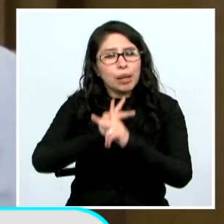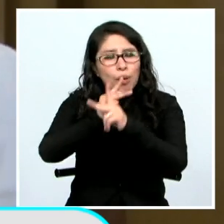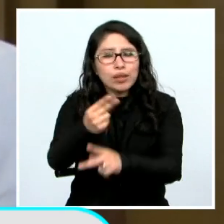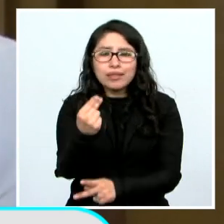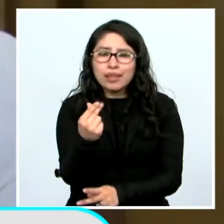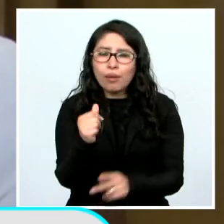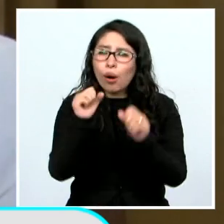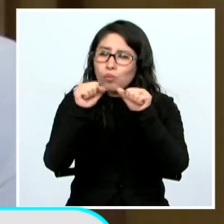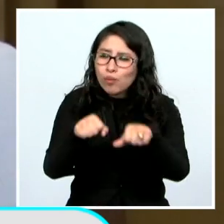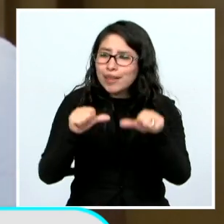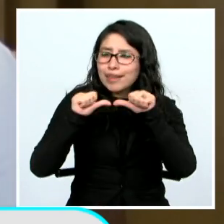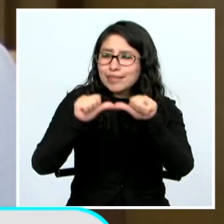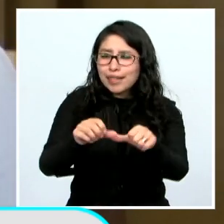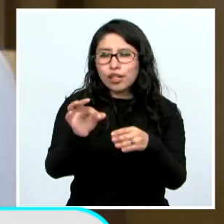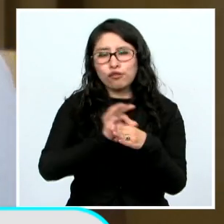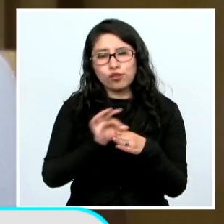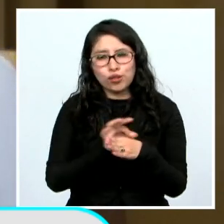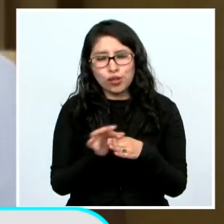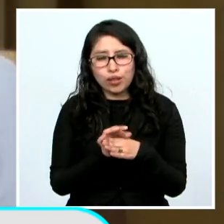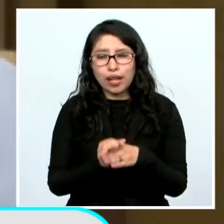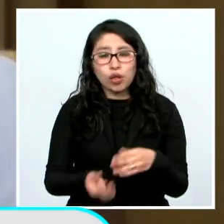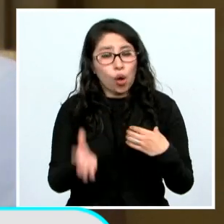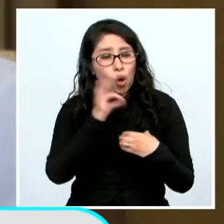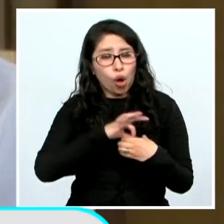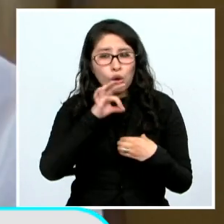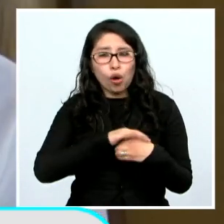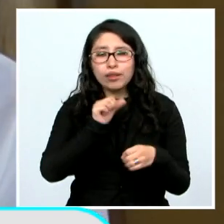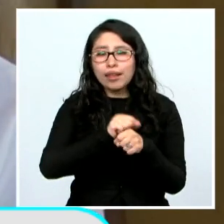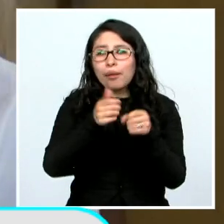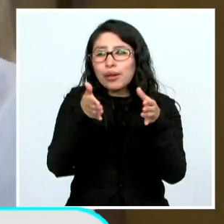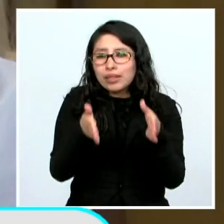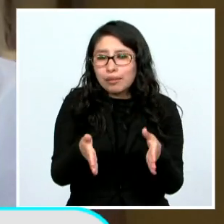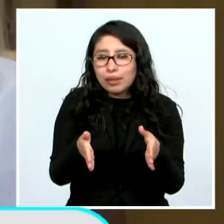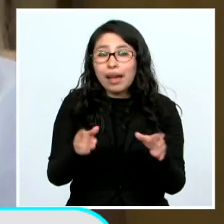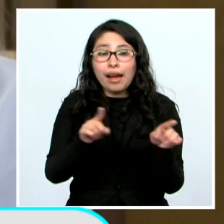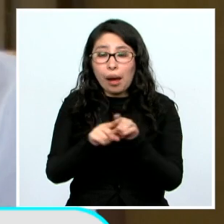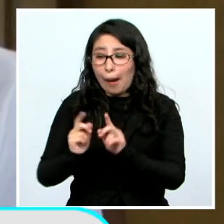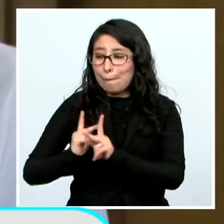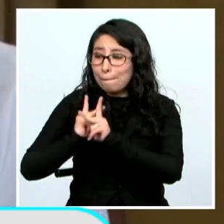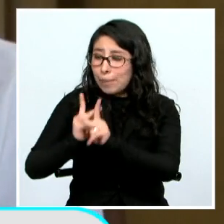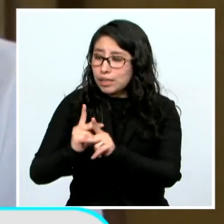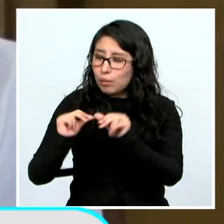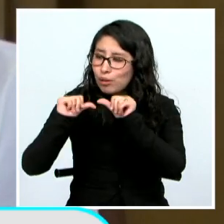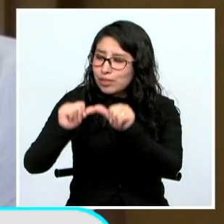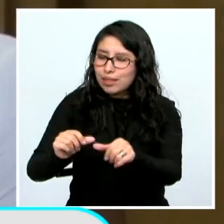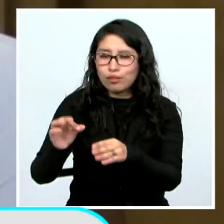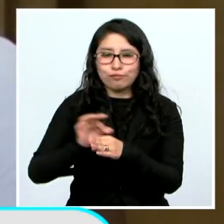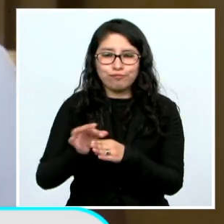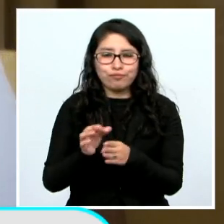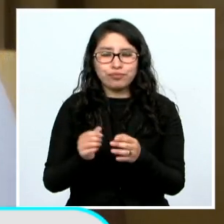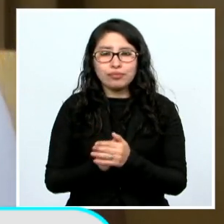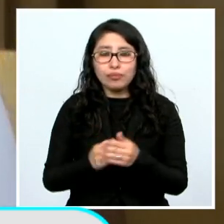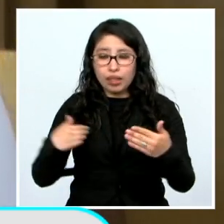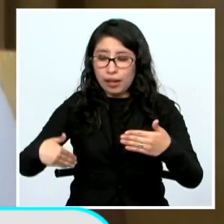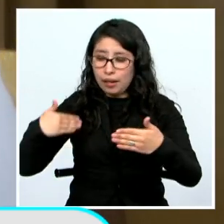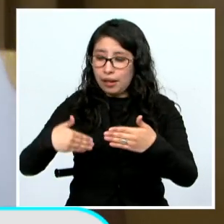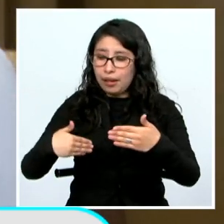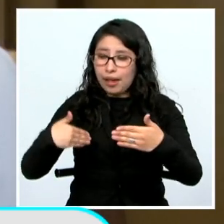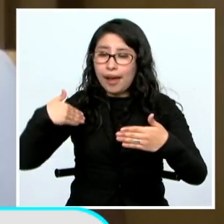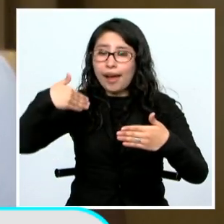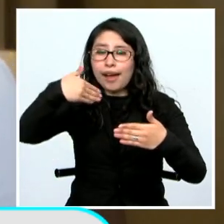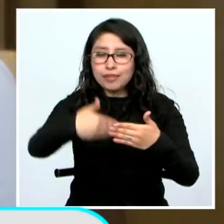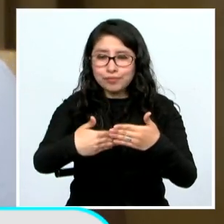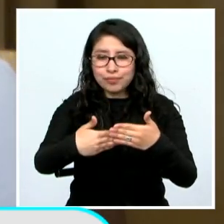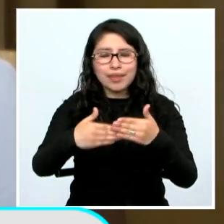trabajadores y además con créditos para que puedan reactivar su economía. Y luego ya pasamos a una tercera etapa